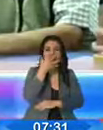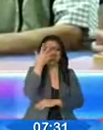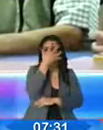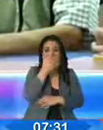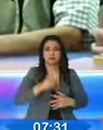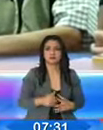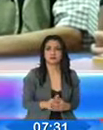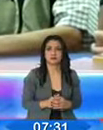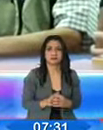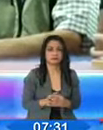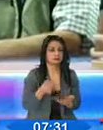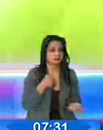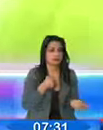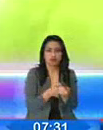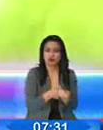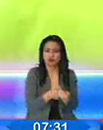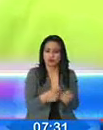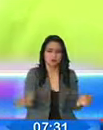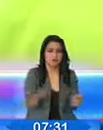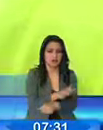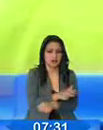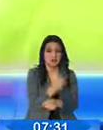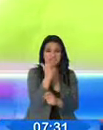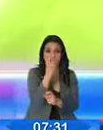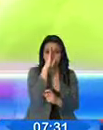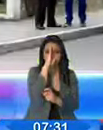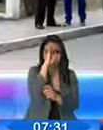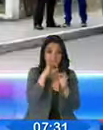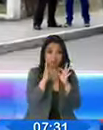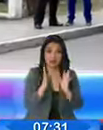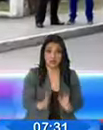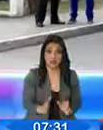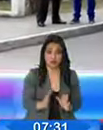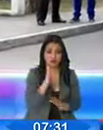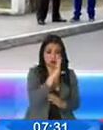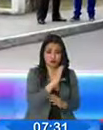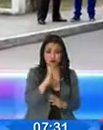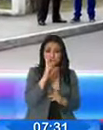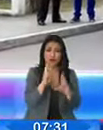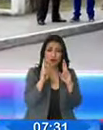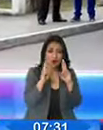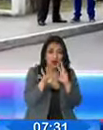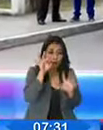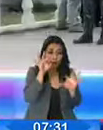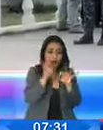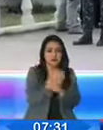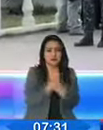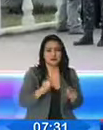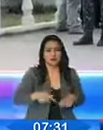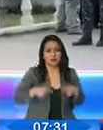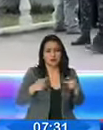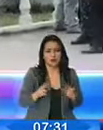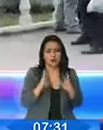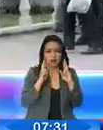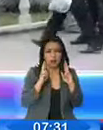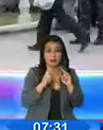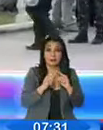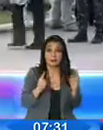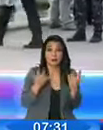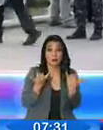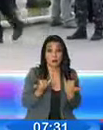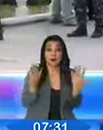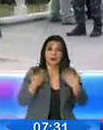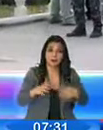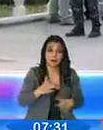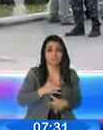el soporte para la búsqueda de estos compañeros con la esperanza de poderles encontrar con vida. Lamentablemente ya el día de hoy fue fruto